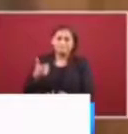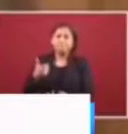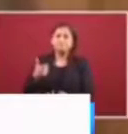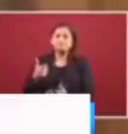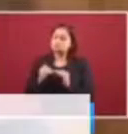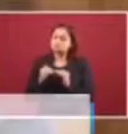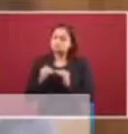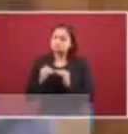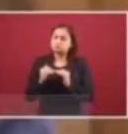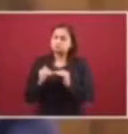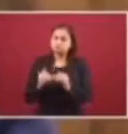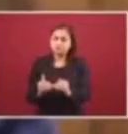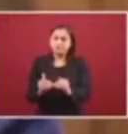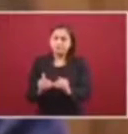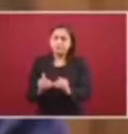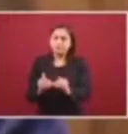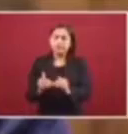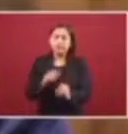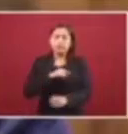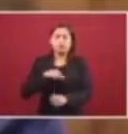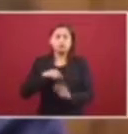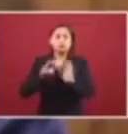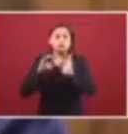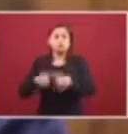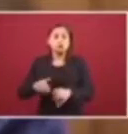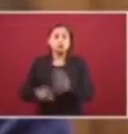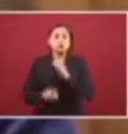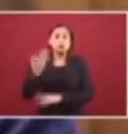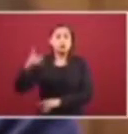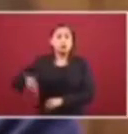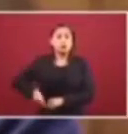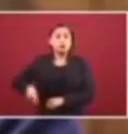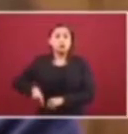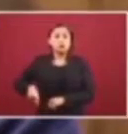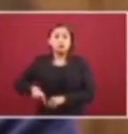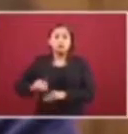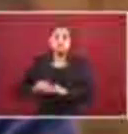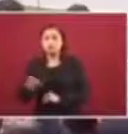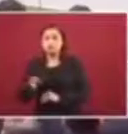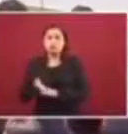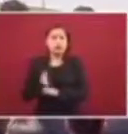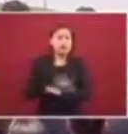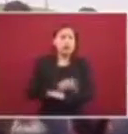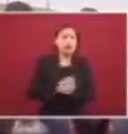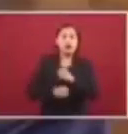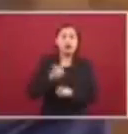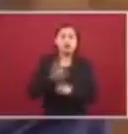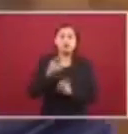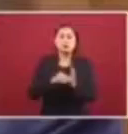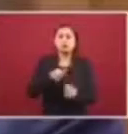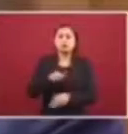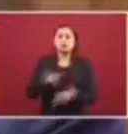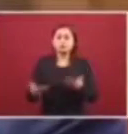es aconsejable. Tiene que ir a la par una cosa con la otra, y aquí no se ve el impacto productivo que está teniendo el